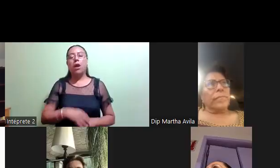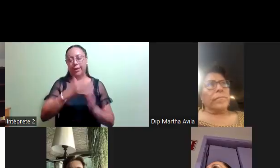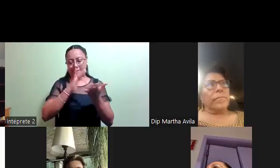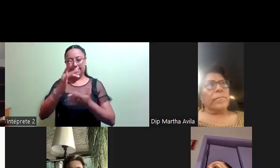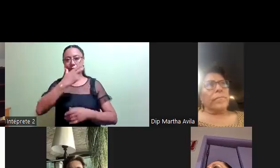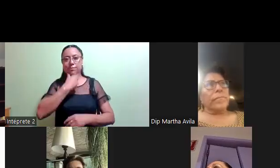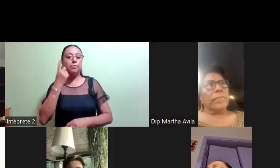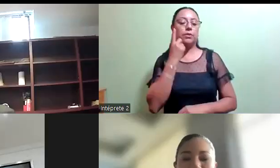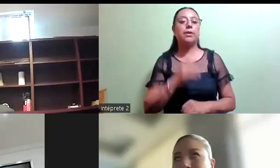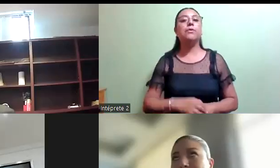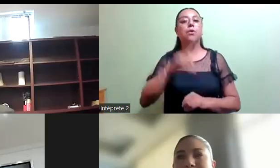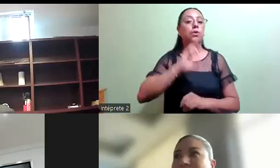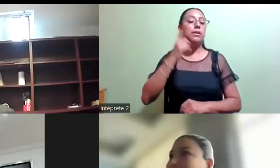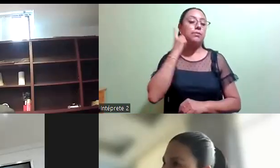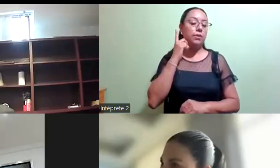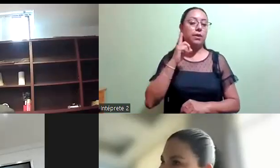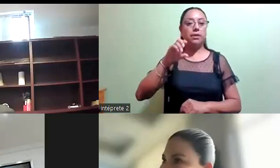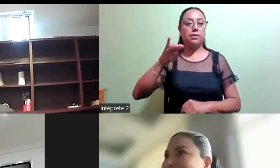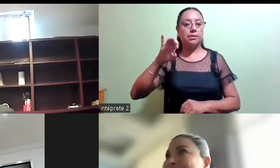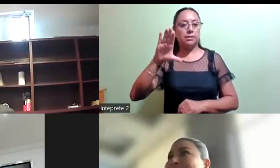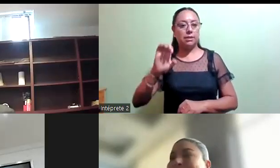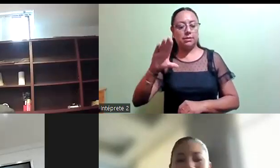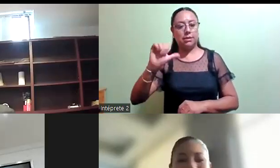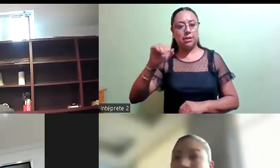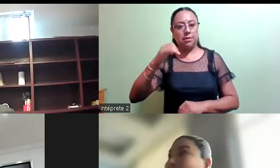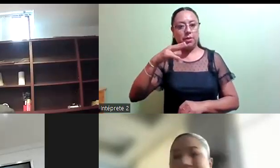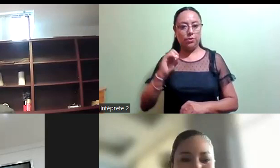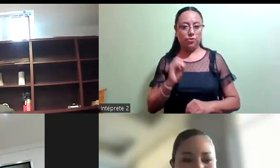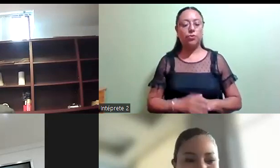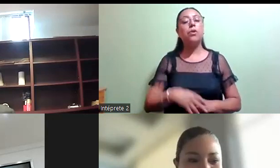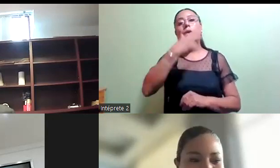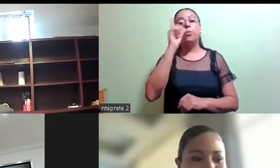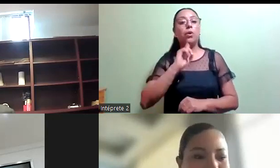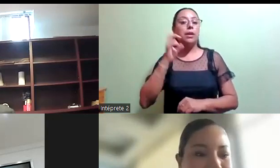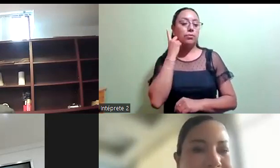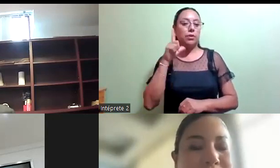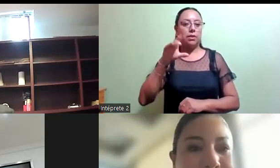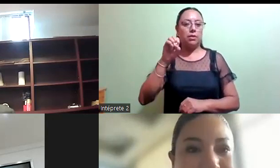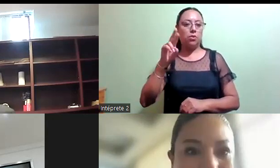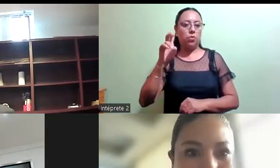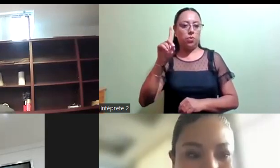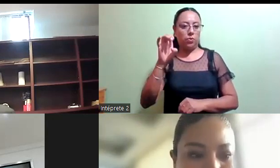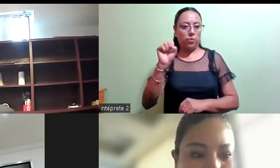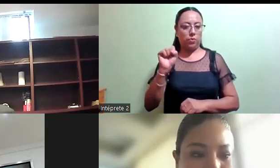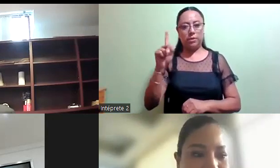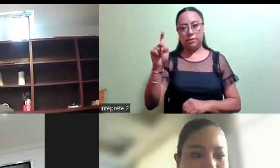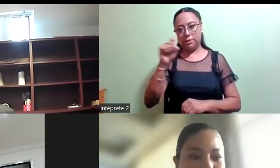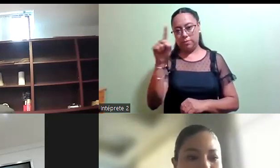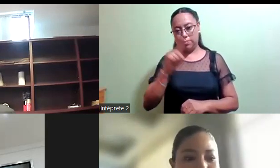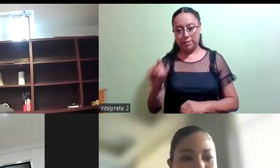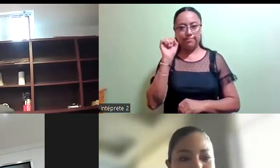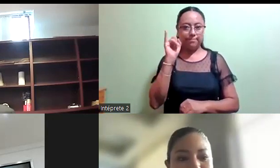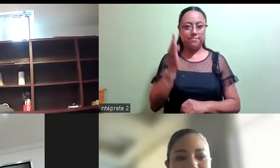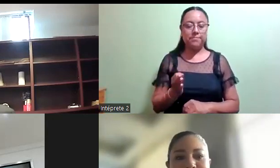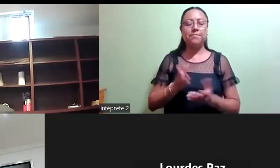Diputada Circe Camacho Bastida. Diputada María de Lourdes Paz Reyes. Lourdes Paz, a favor. Gracias,